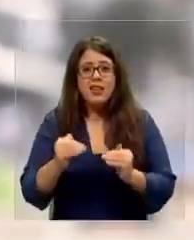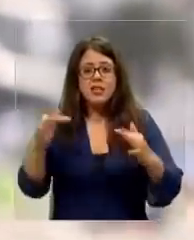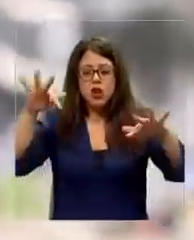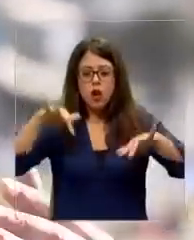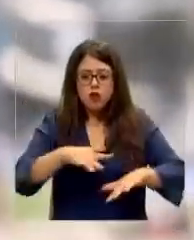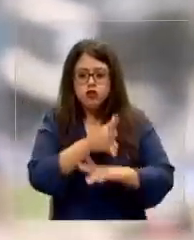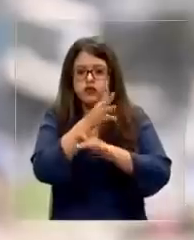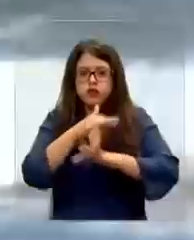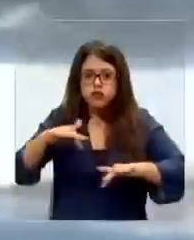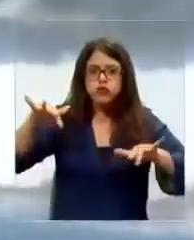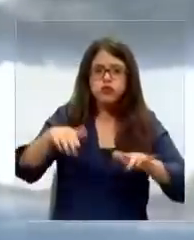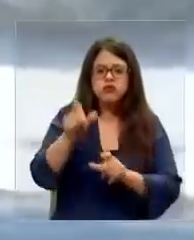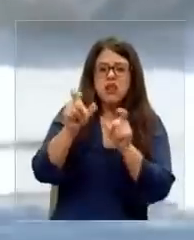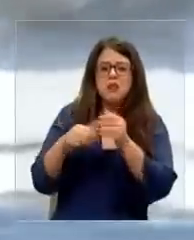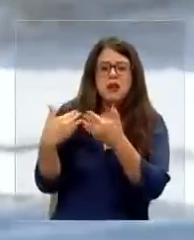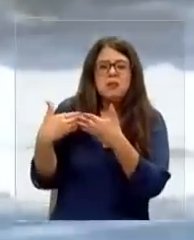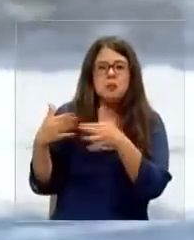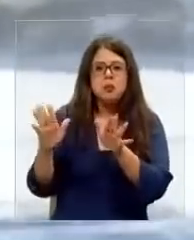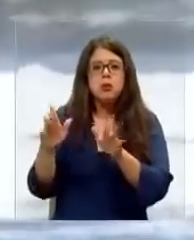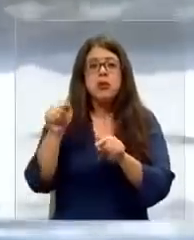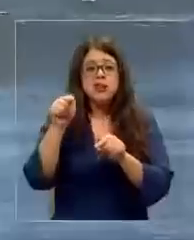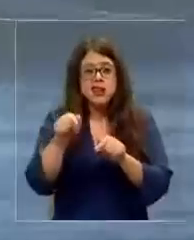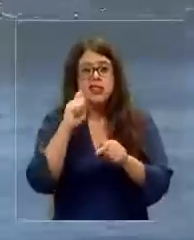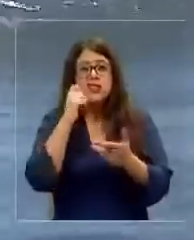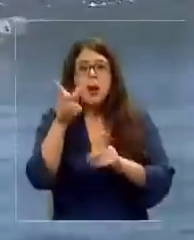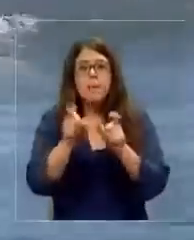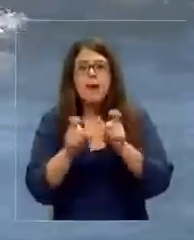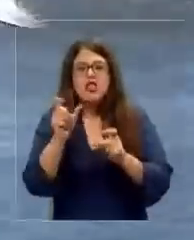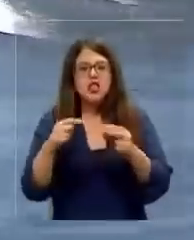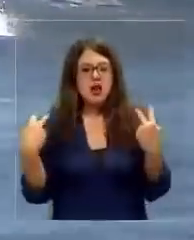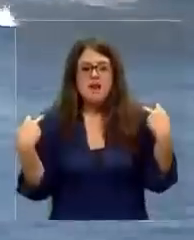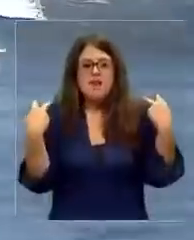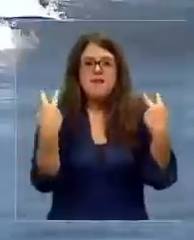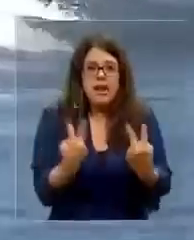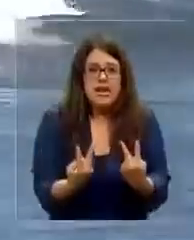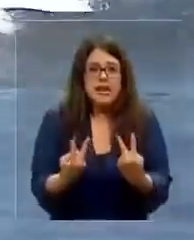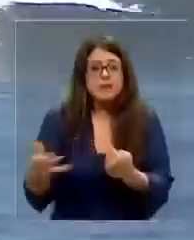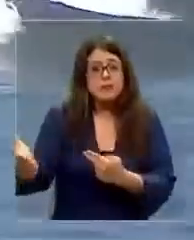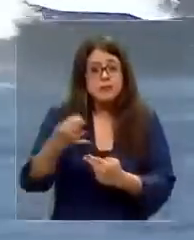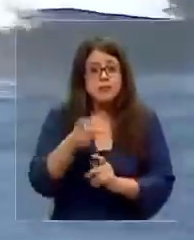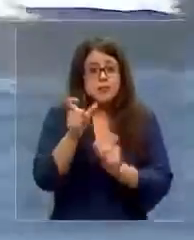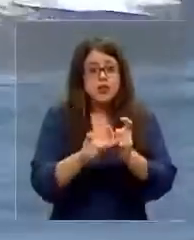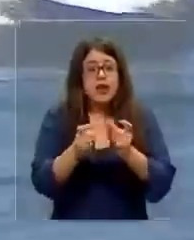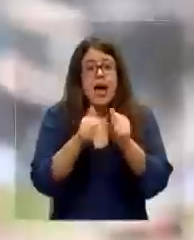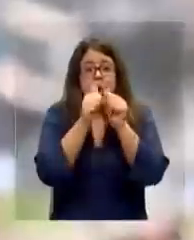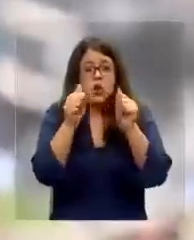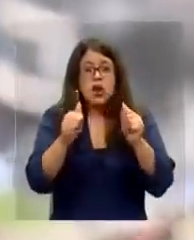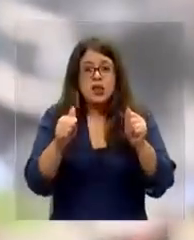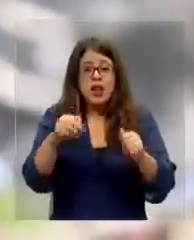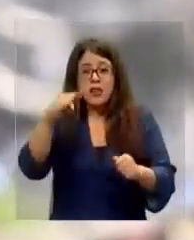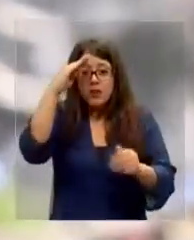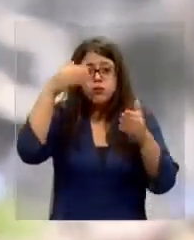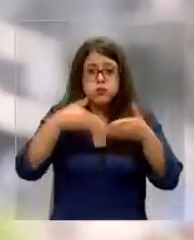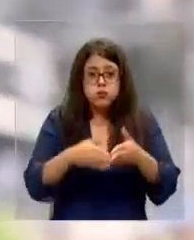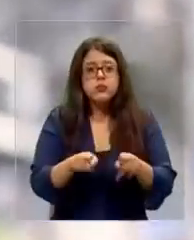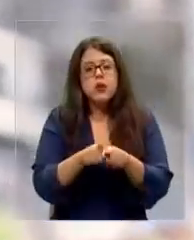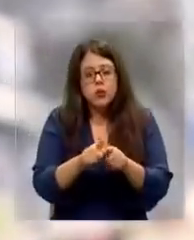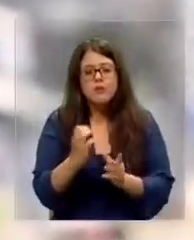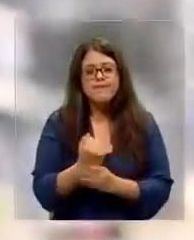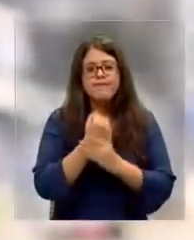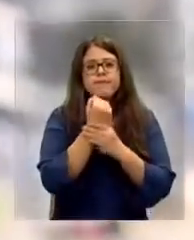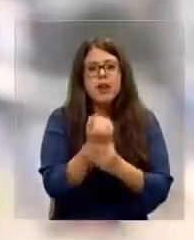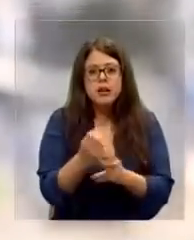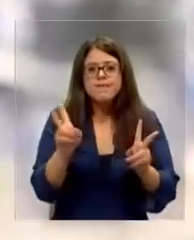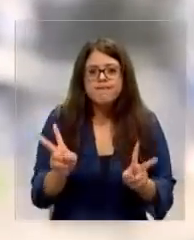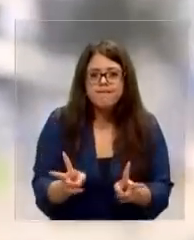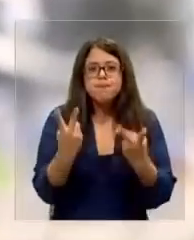marejada y la gente hace caso omiso, y ahí donde tenemos los bañistas temerarios, como dice la autoridad marítima, donde salen los rescates, donde tenemos que